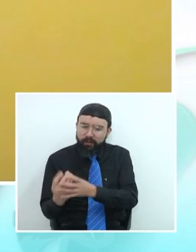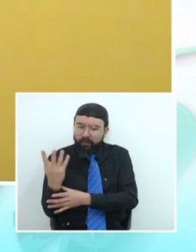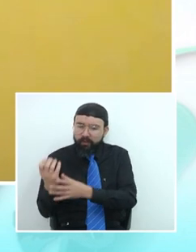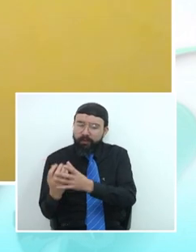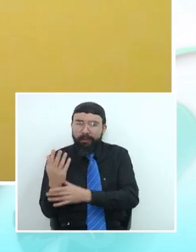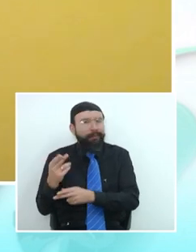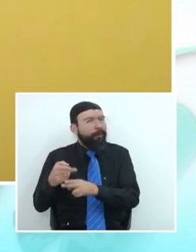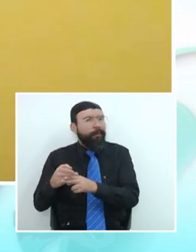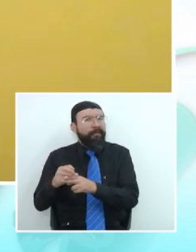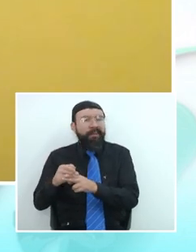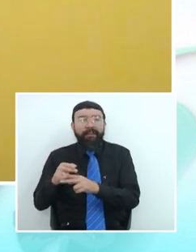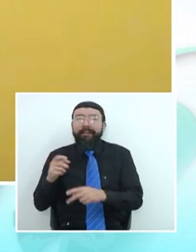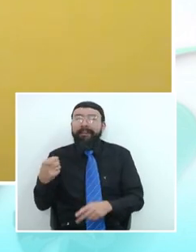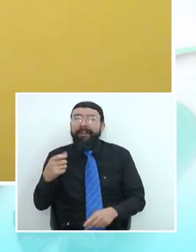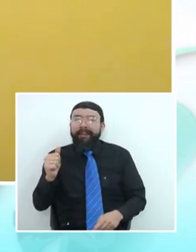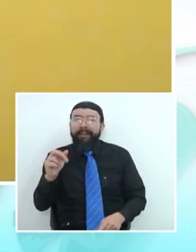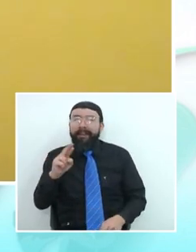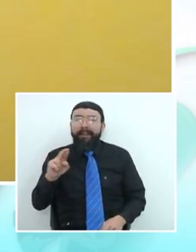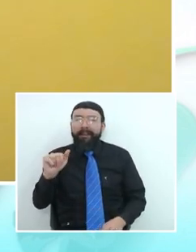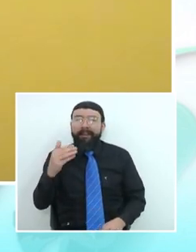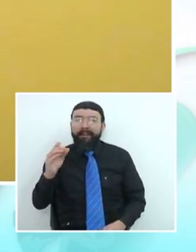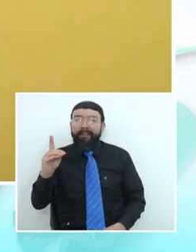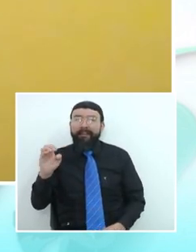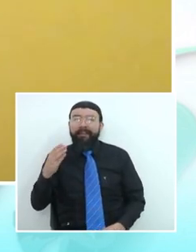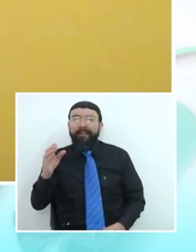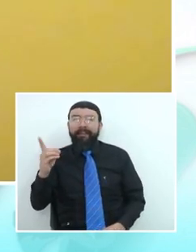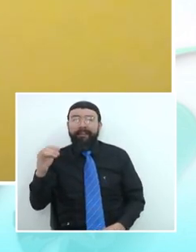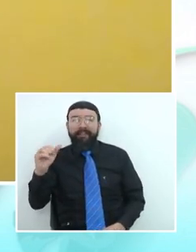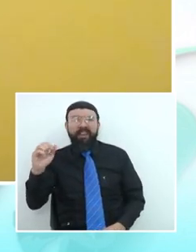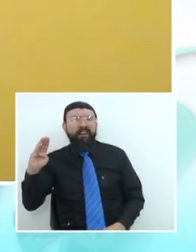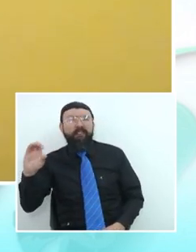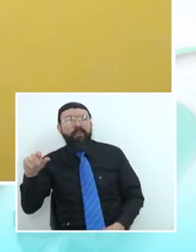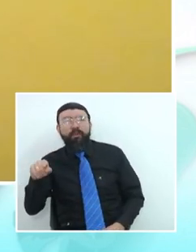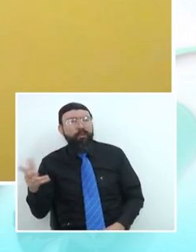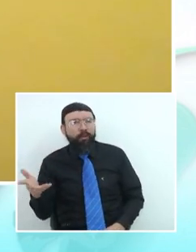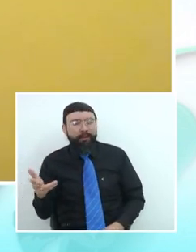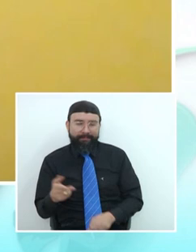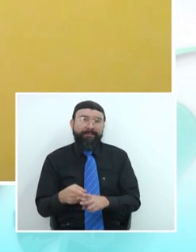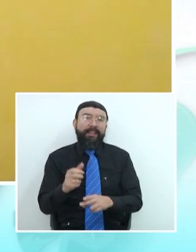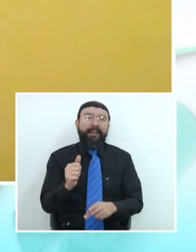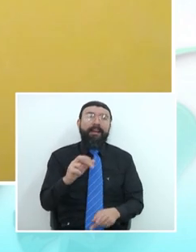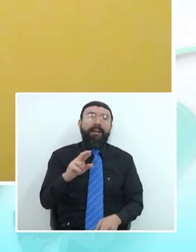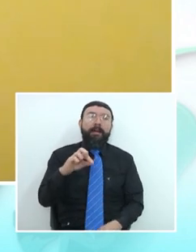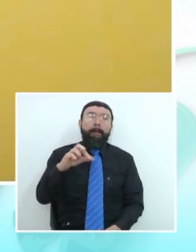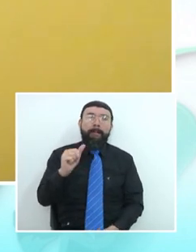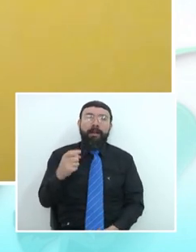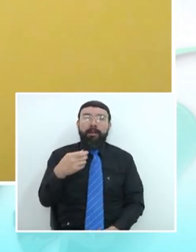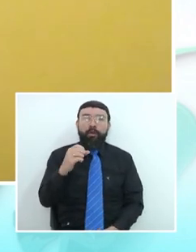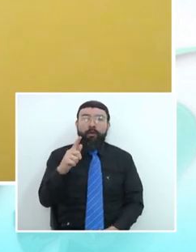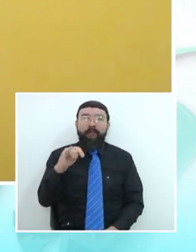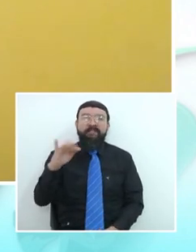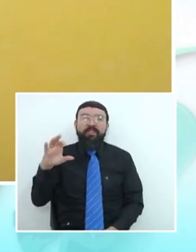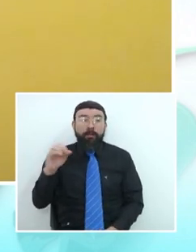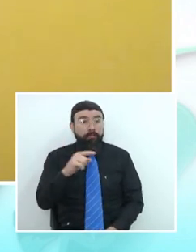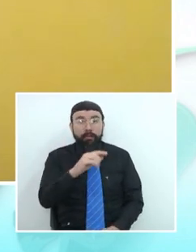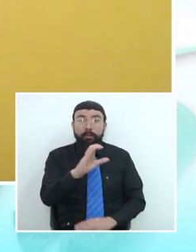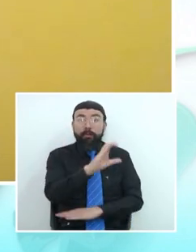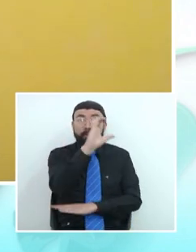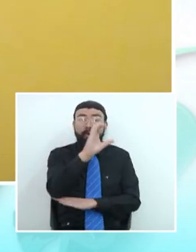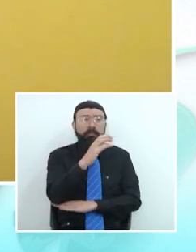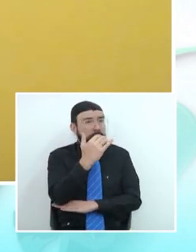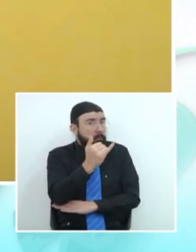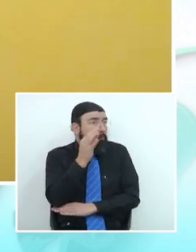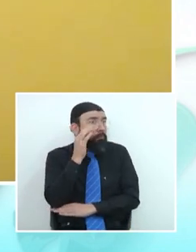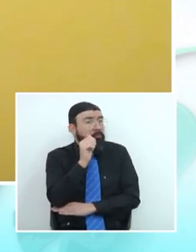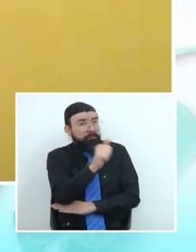diablo, es decir, el nombre científico, el arpagofito. Allí en Colombia lo pueden encontrar, y me imagino que